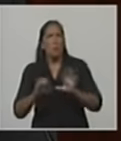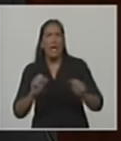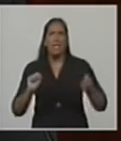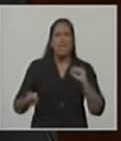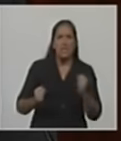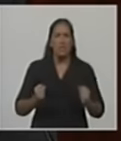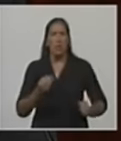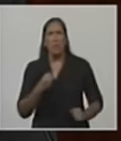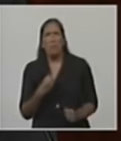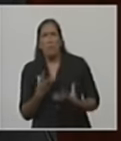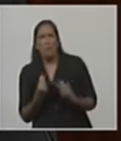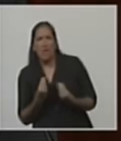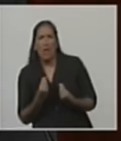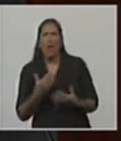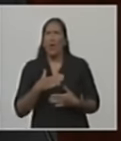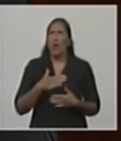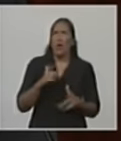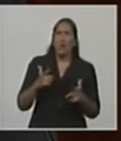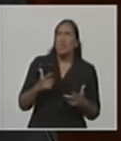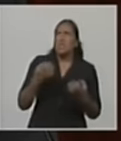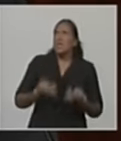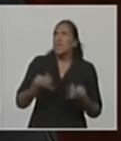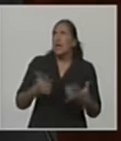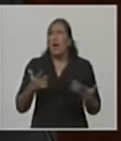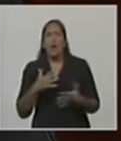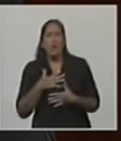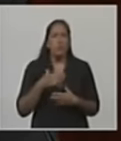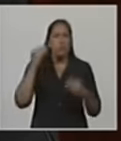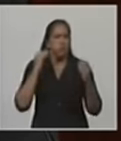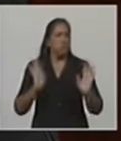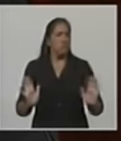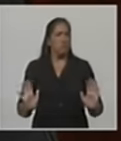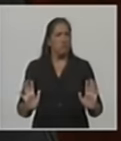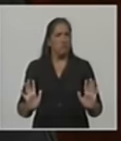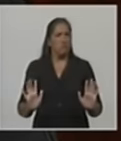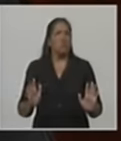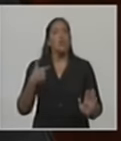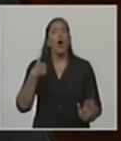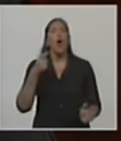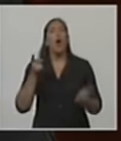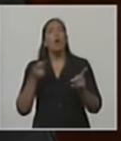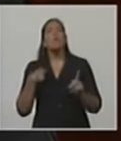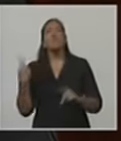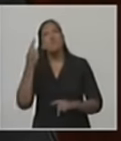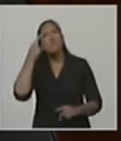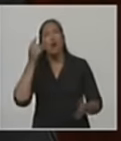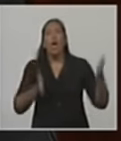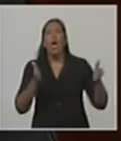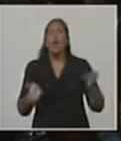vivir con miedo e inseguridad. Pero es hora de dejar de compararnos con nuestras peores